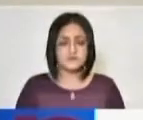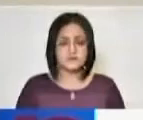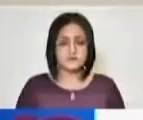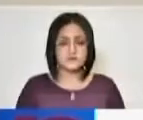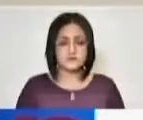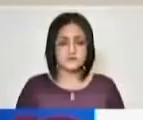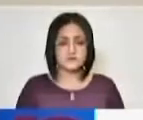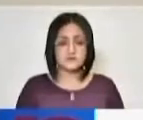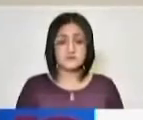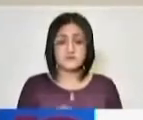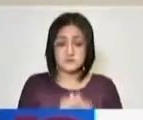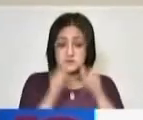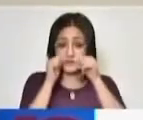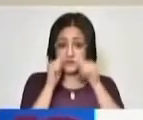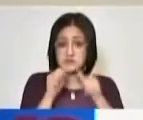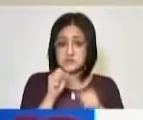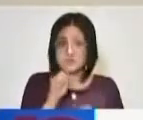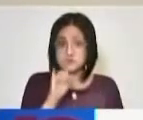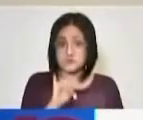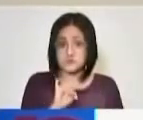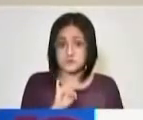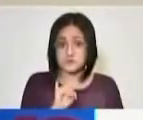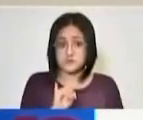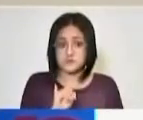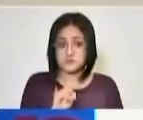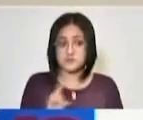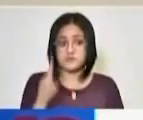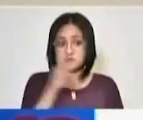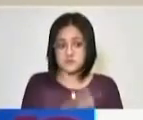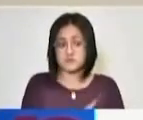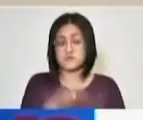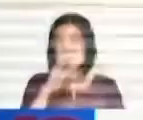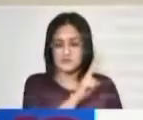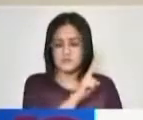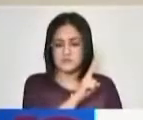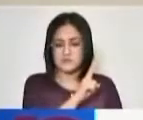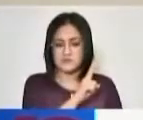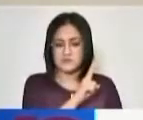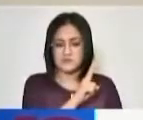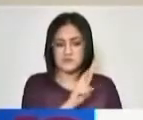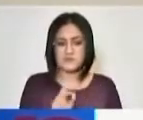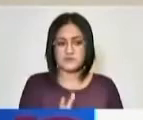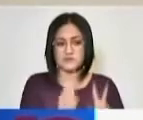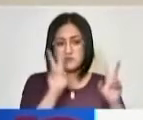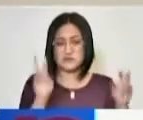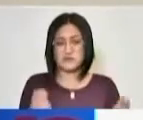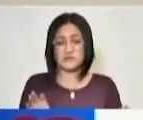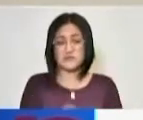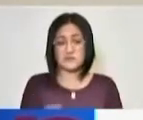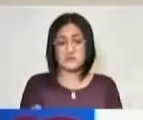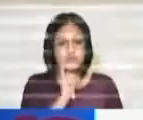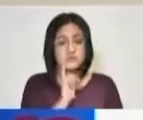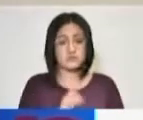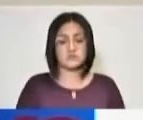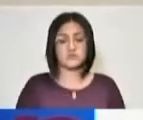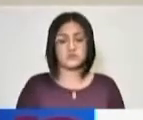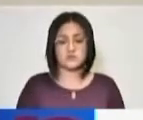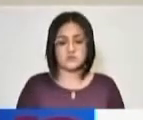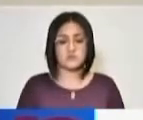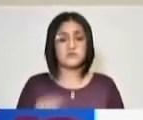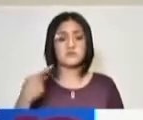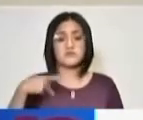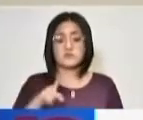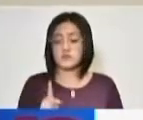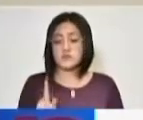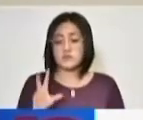pendientes sí cada vez más complejo el tema de la violencia en contra de las mujeres pero no